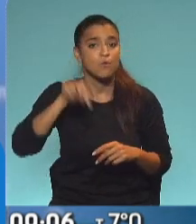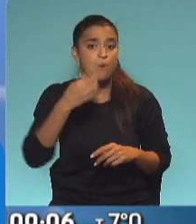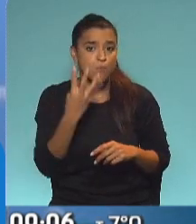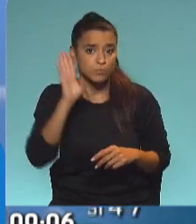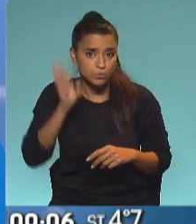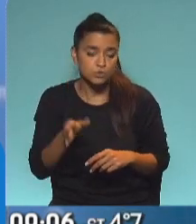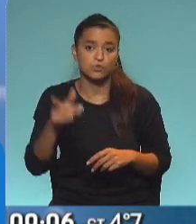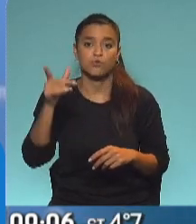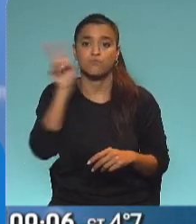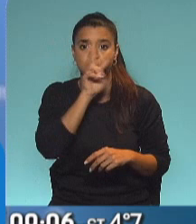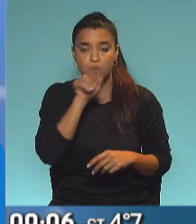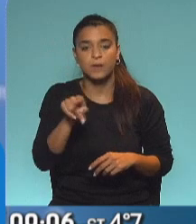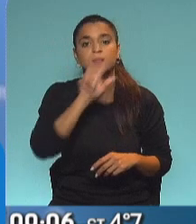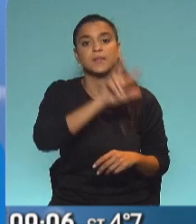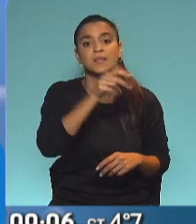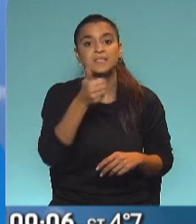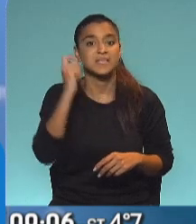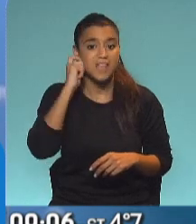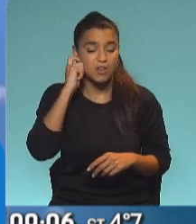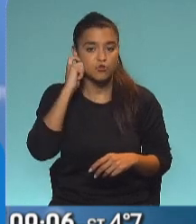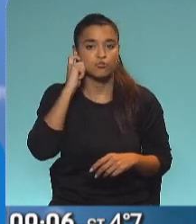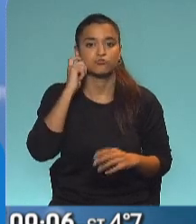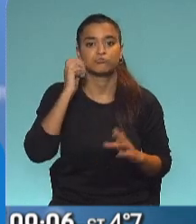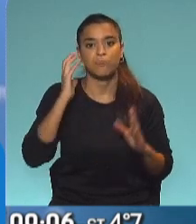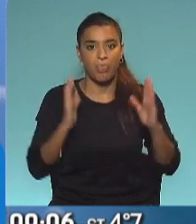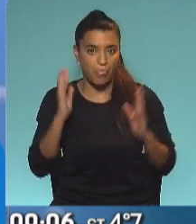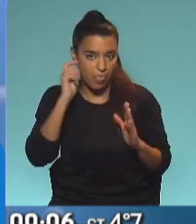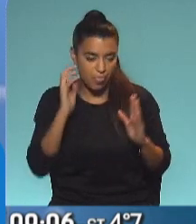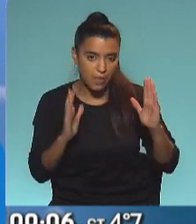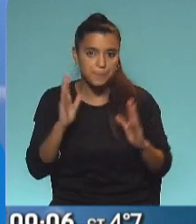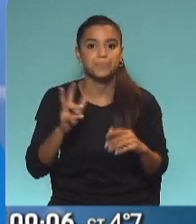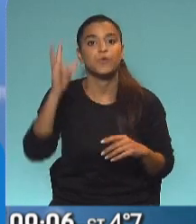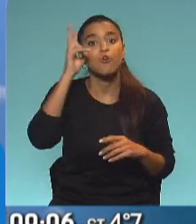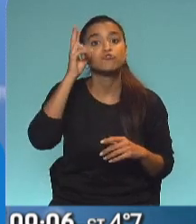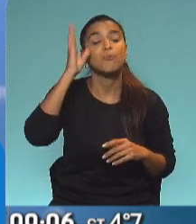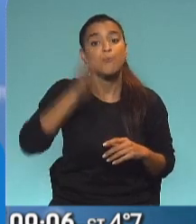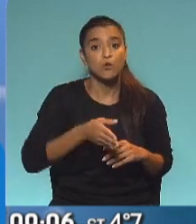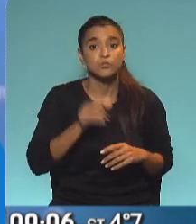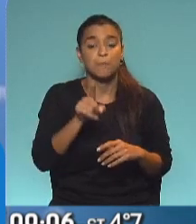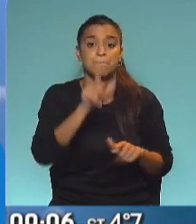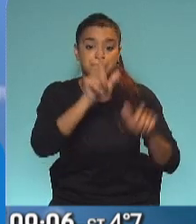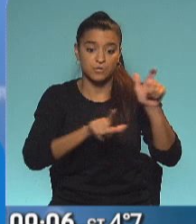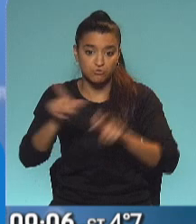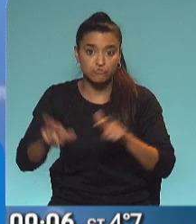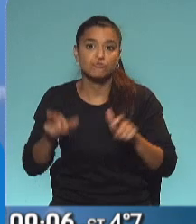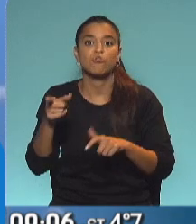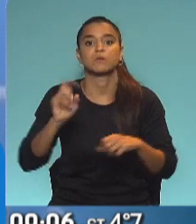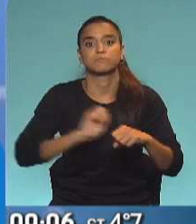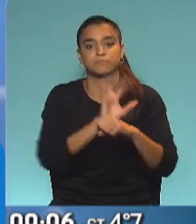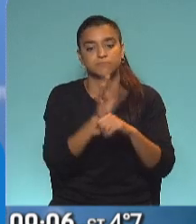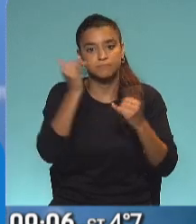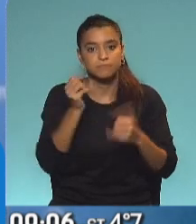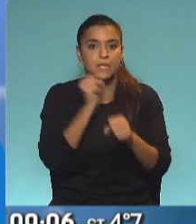49,4% con afectación de mujeres, 36 años en la mediana de edad, y el 8% de las personas afectadas por coronavirus